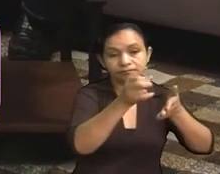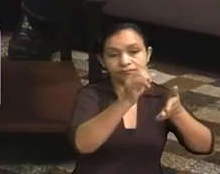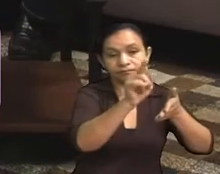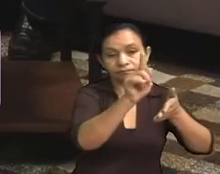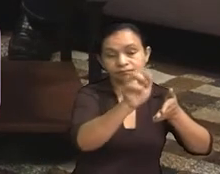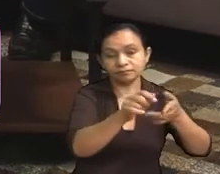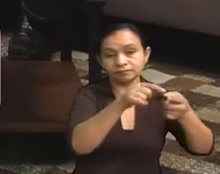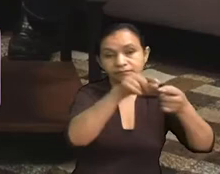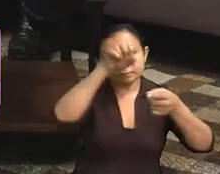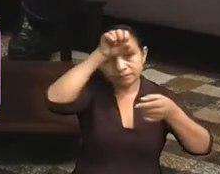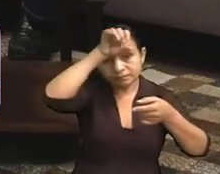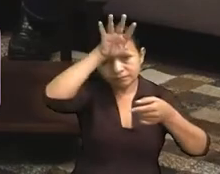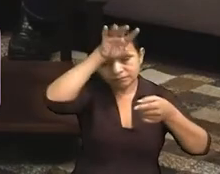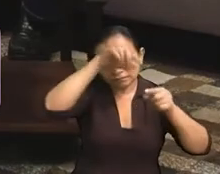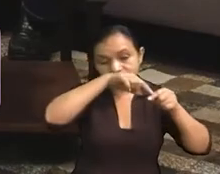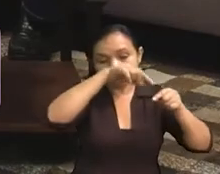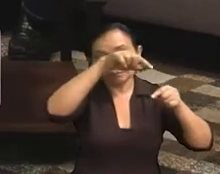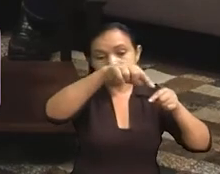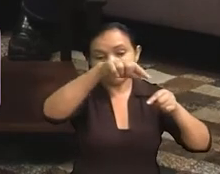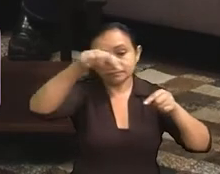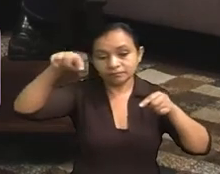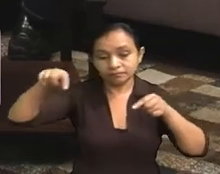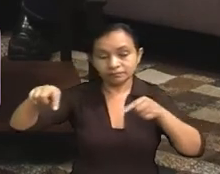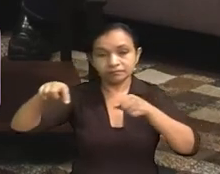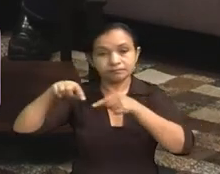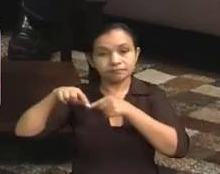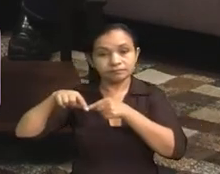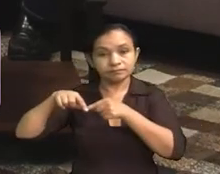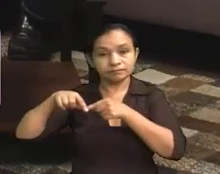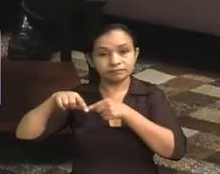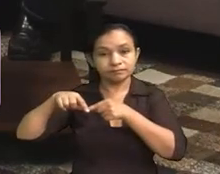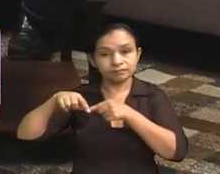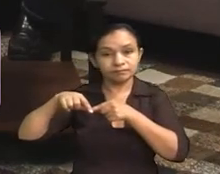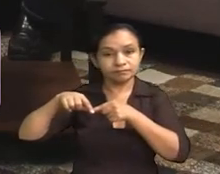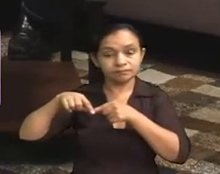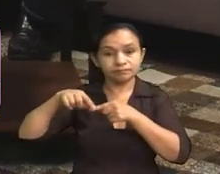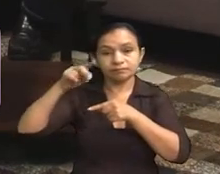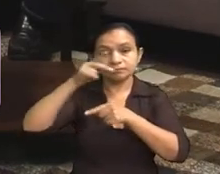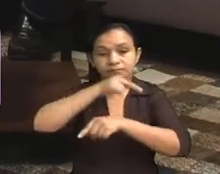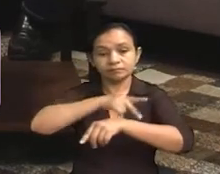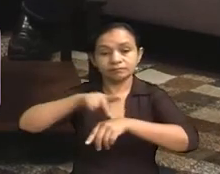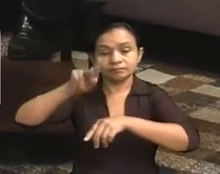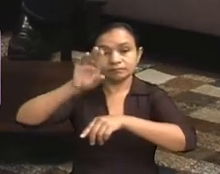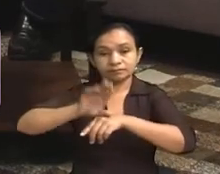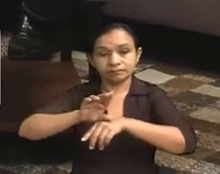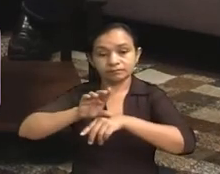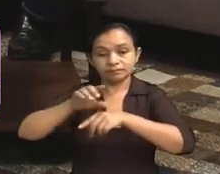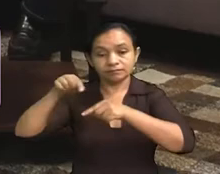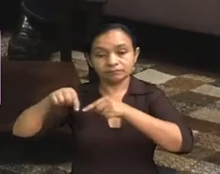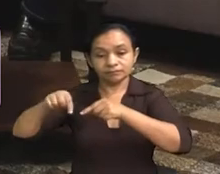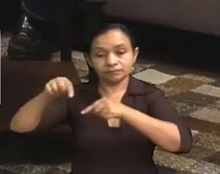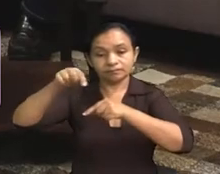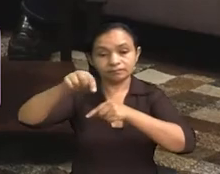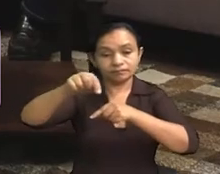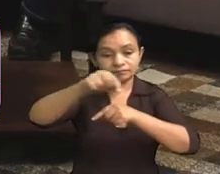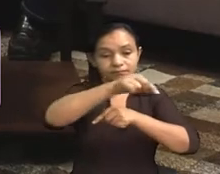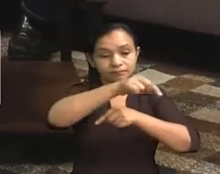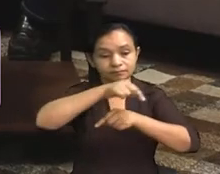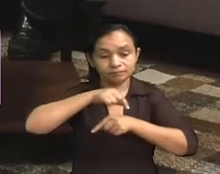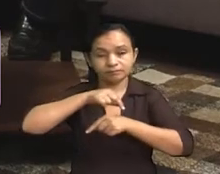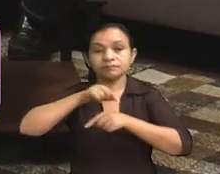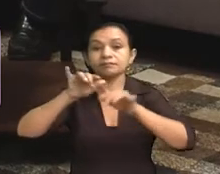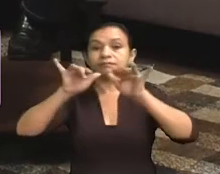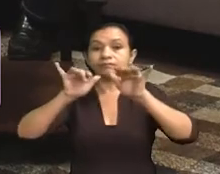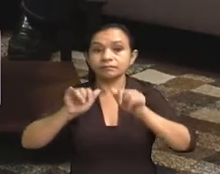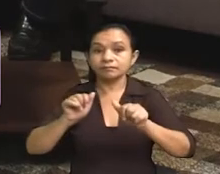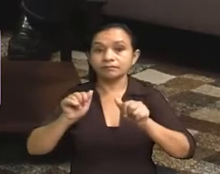Ciuna Bonanza, Bonanza Rosita y Rosita Puerto Cabeza. ¿Ya? O sea, ya están